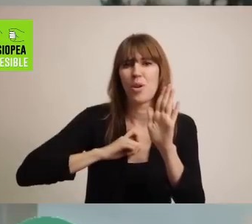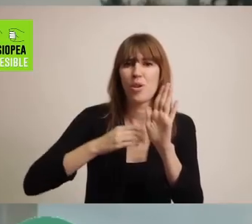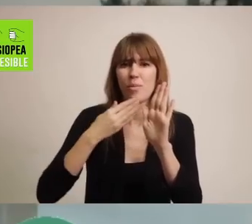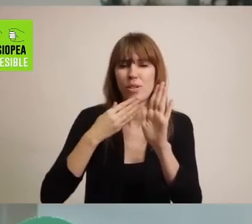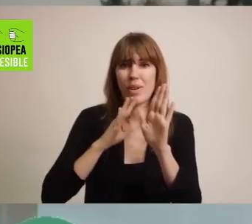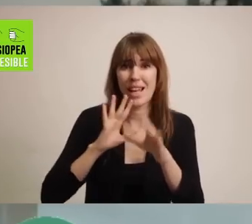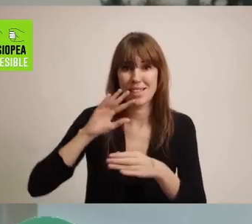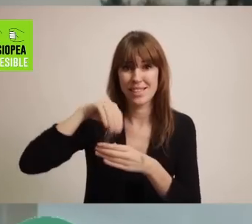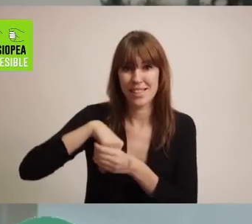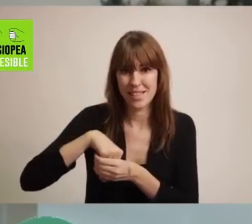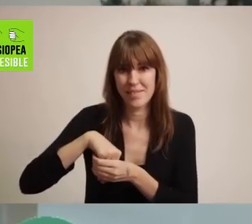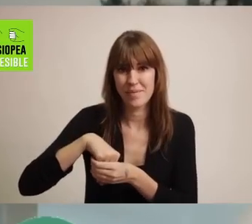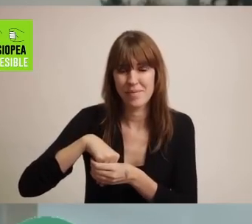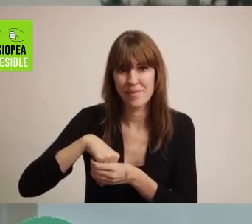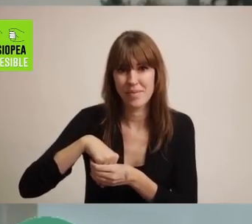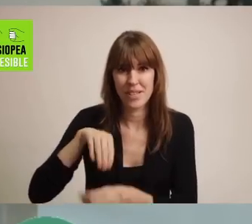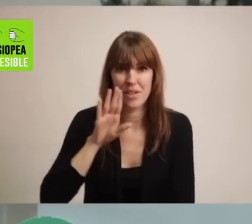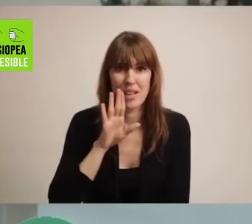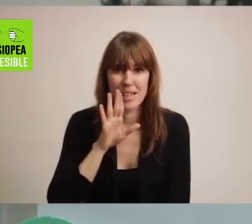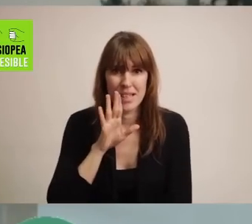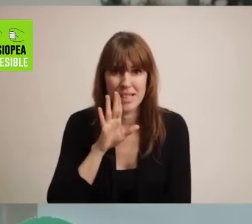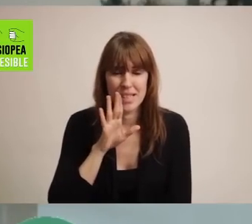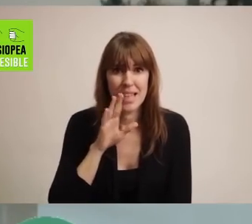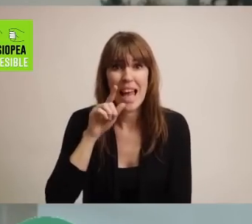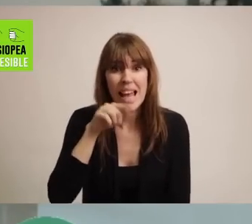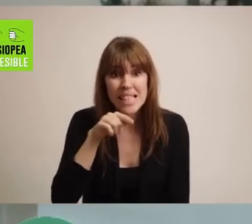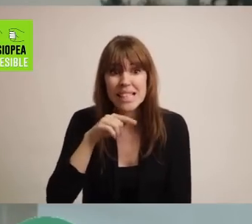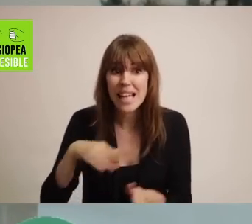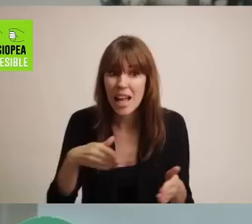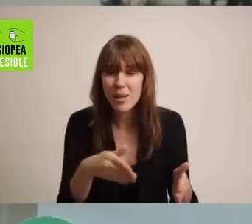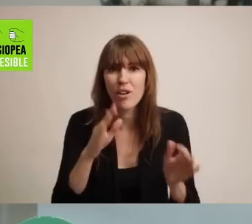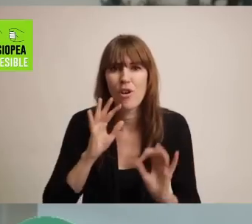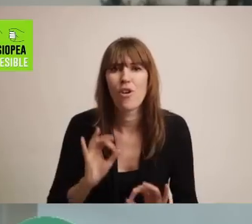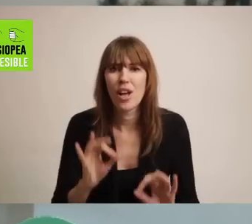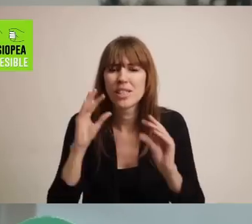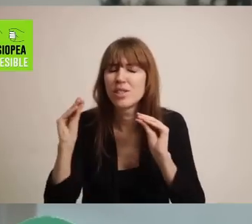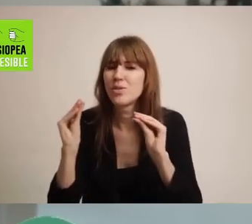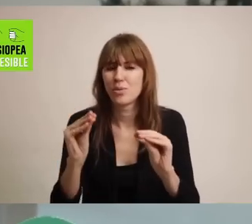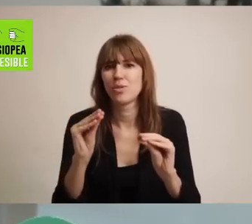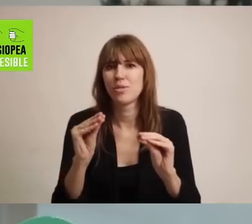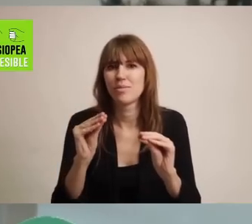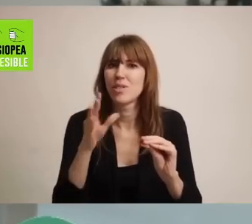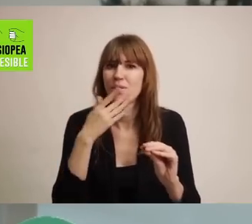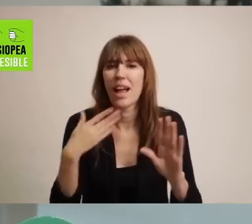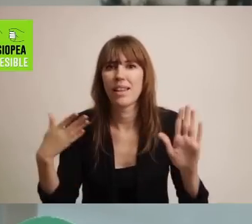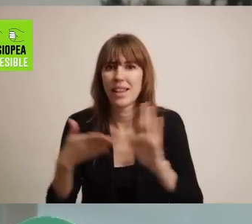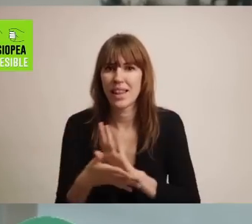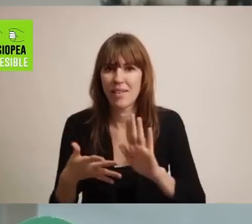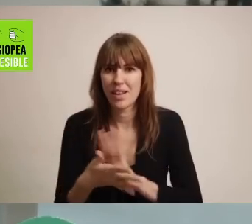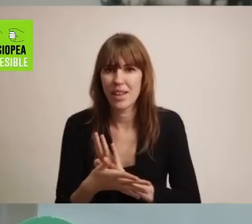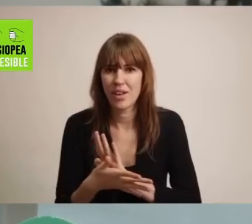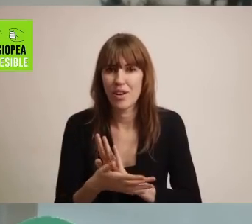meterla como en ese redil. Esto es lo que tú, por donde tienes que ir. Pero no viene del Tíbet.